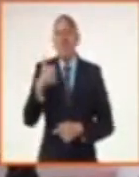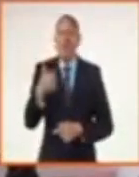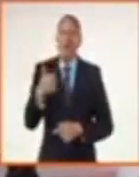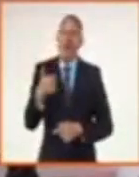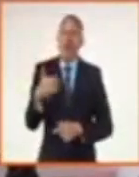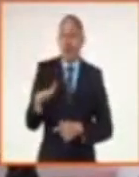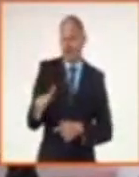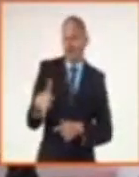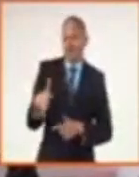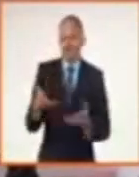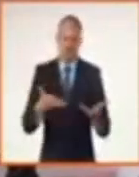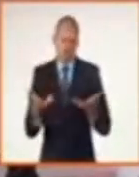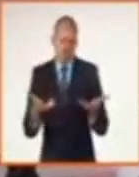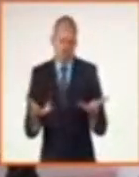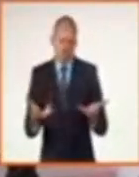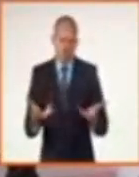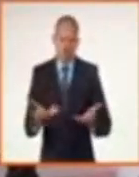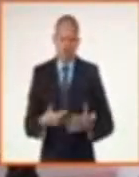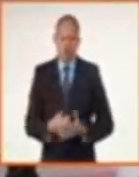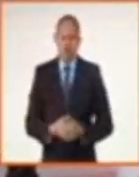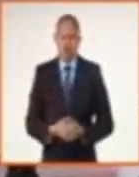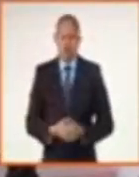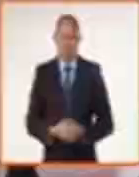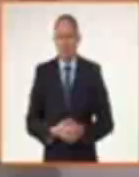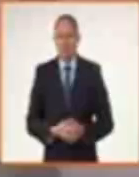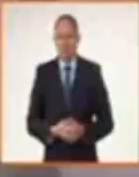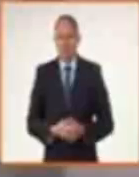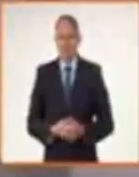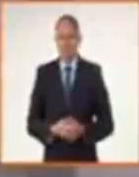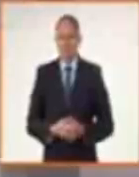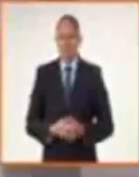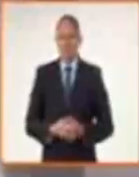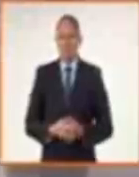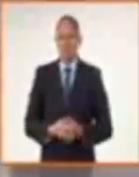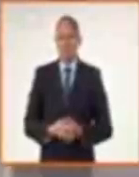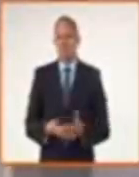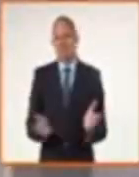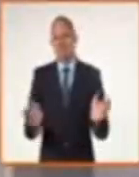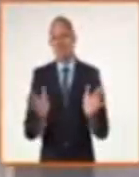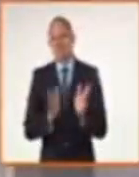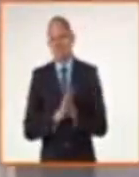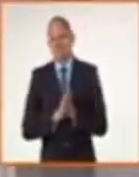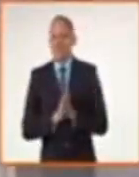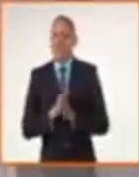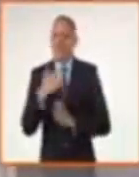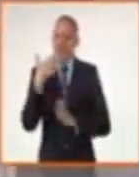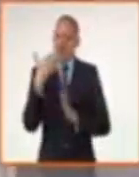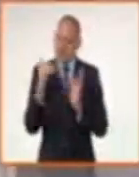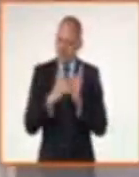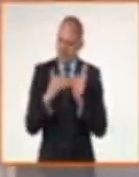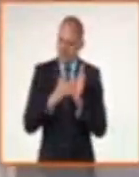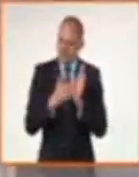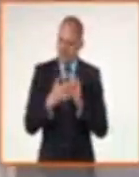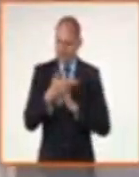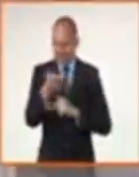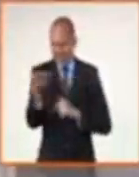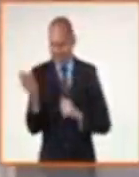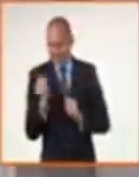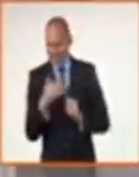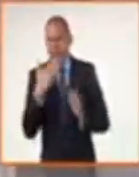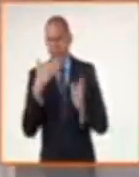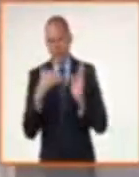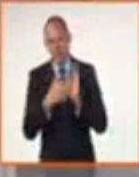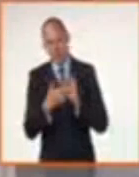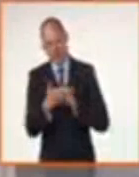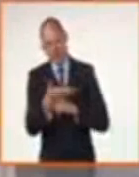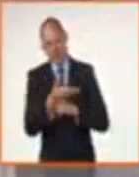como el nuestro, Arlín, este resultado de ayer? Bueno, buenas tardes a todos nuestros televidentes y radioyentes. Buenas tardes a Jorgito y a